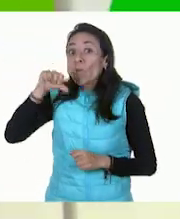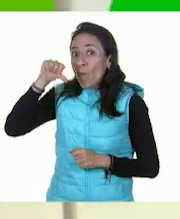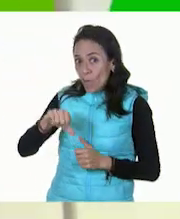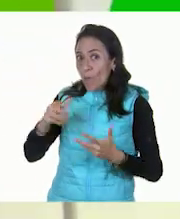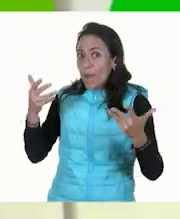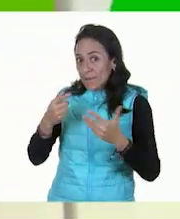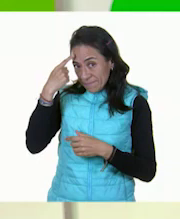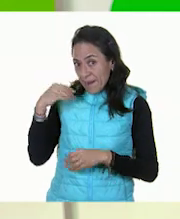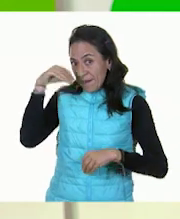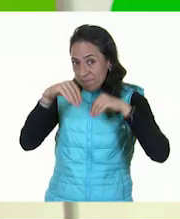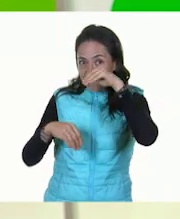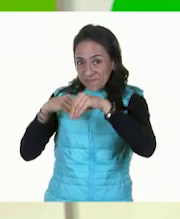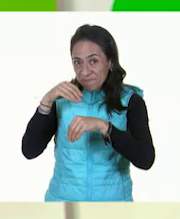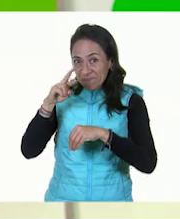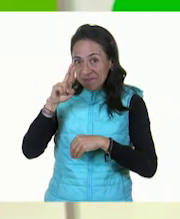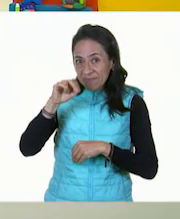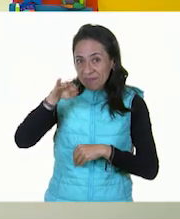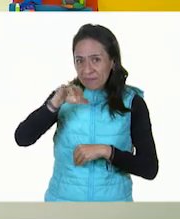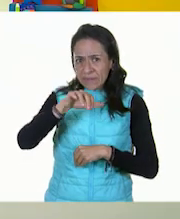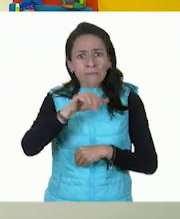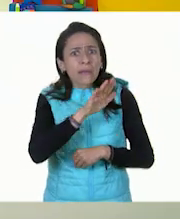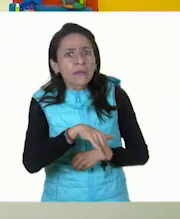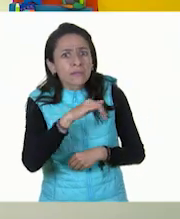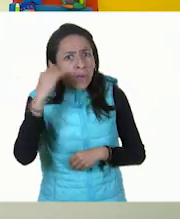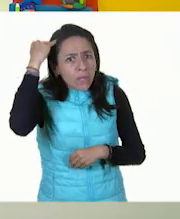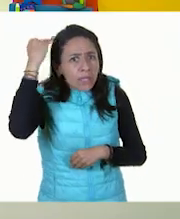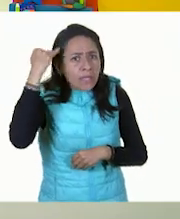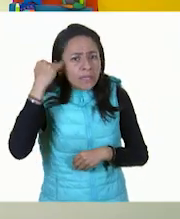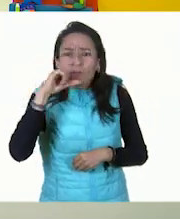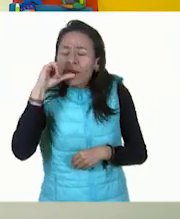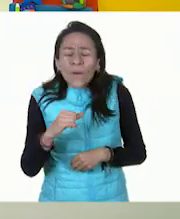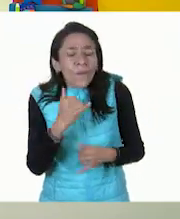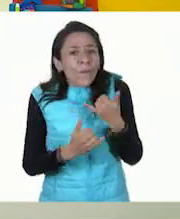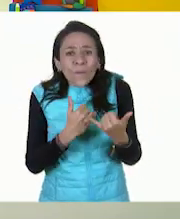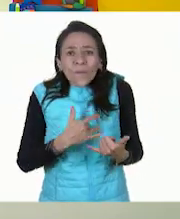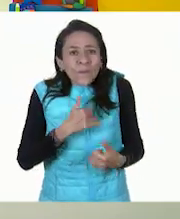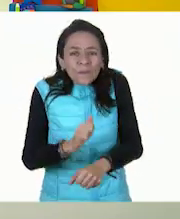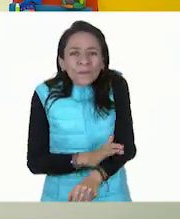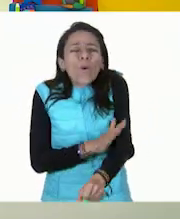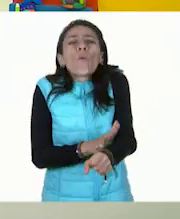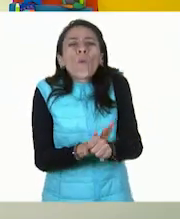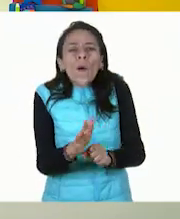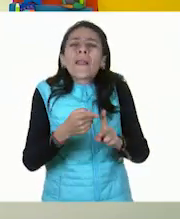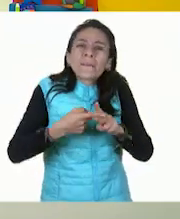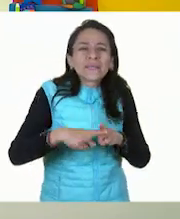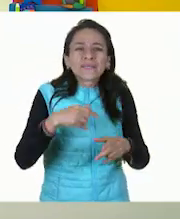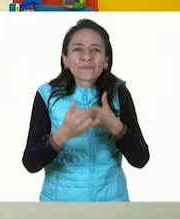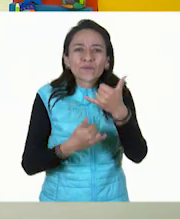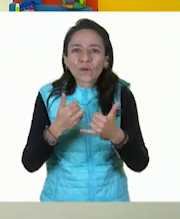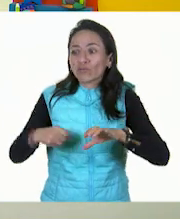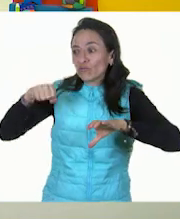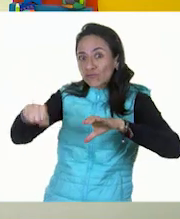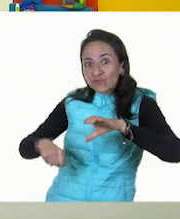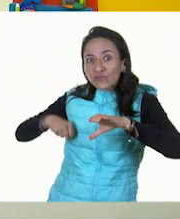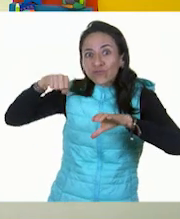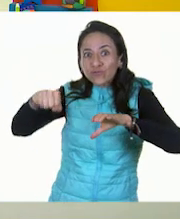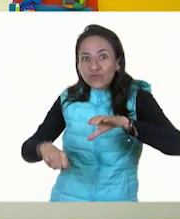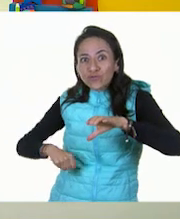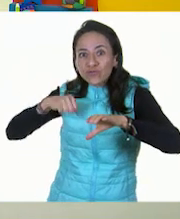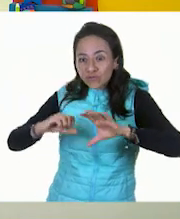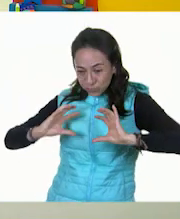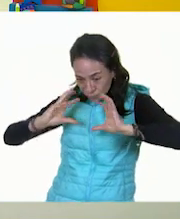¿Cuál es el primer juego que vamos a realizar, Itza? Vamos a jugar con la tómbola de rimas. ¿Listo? Vamos a